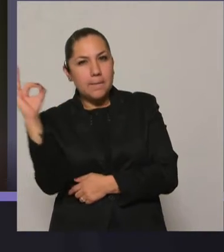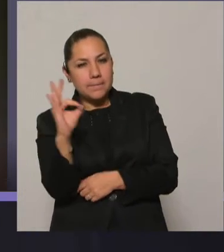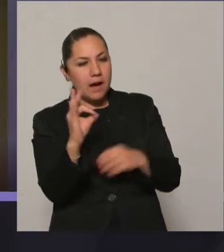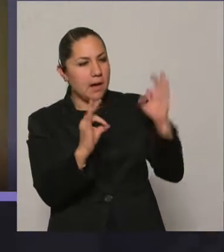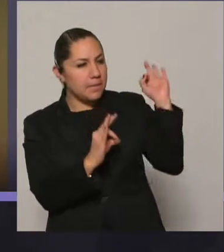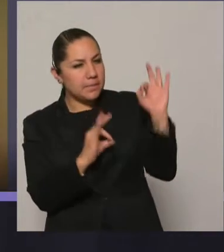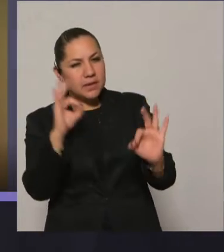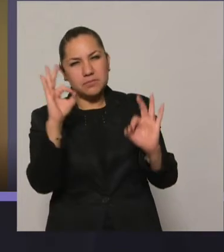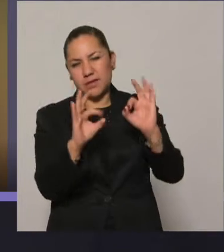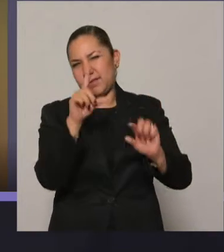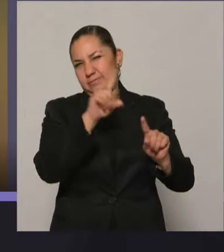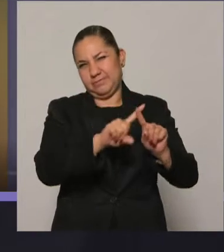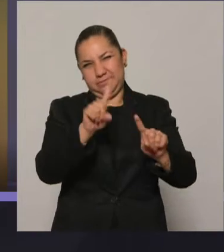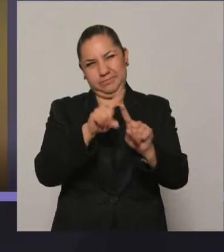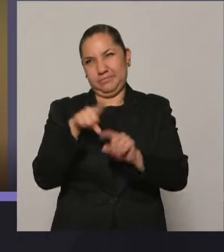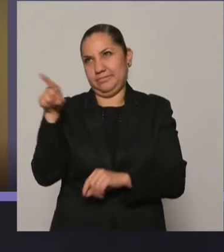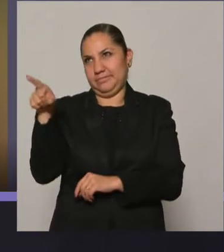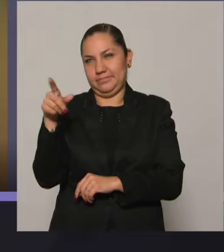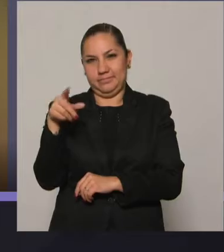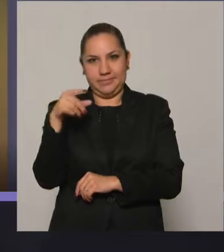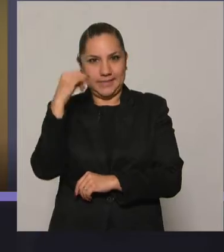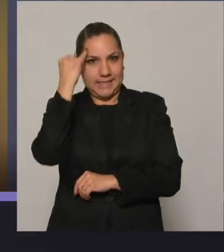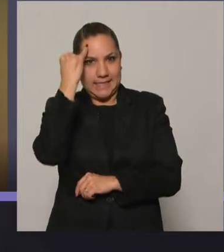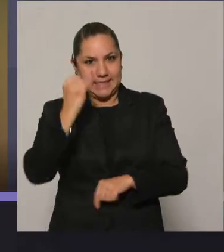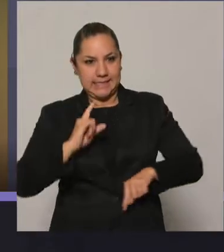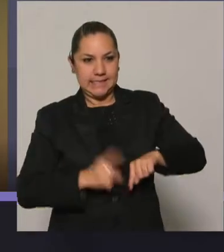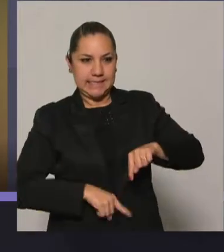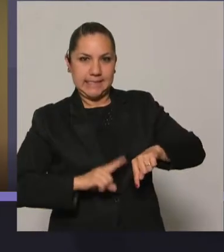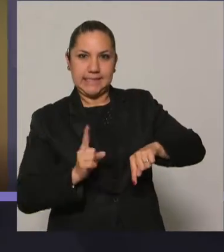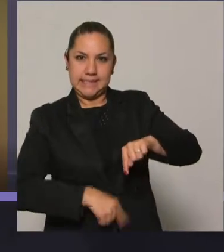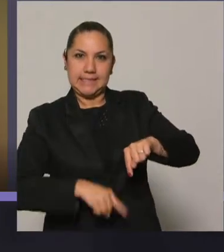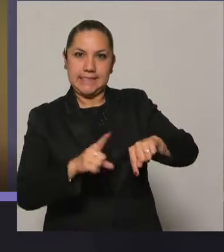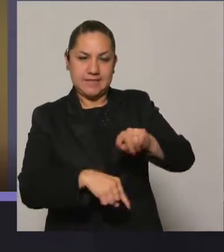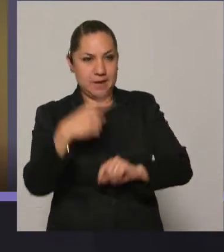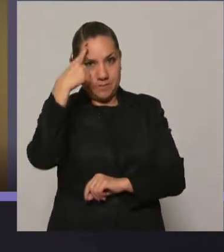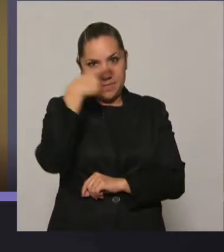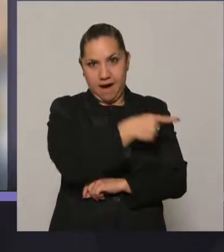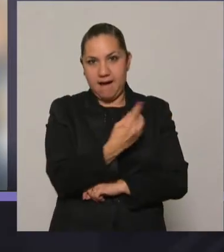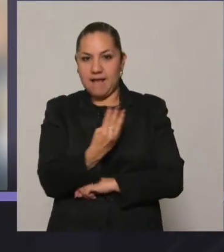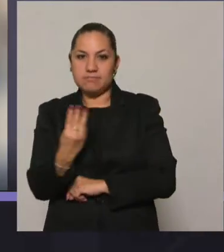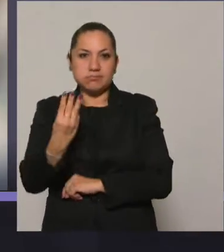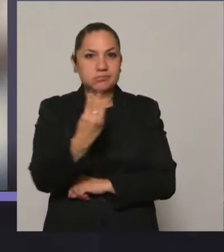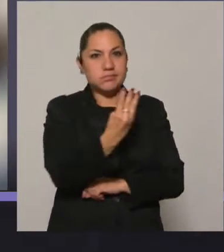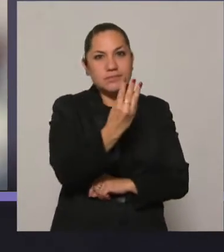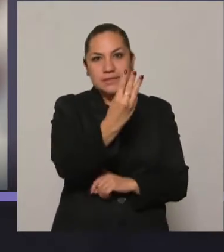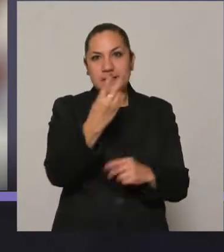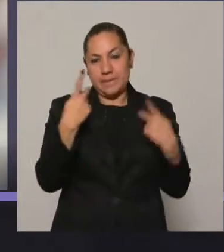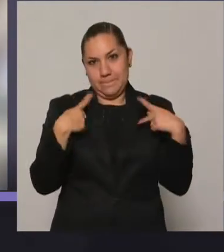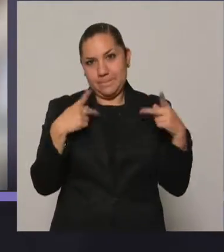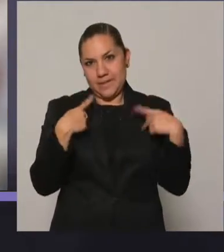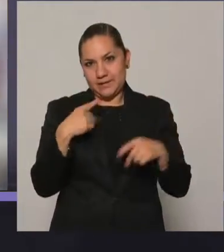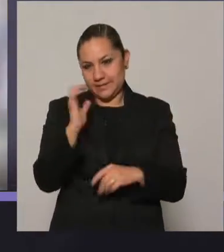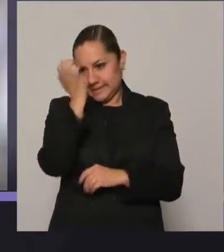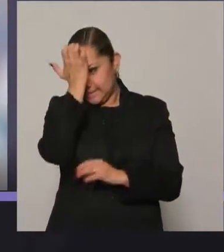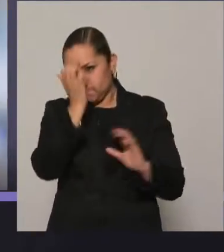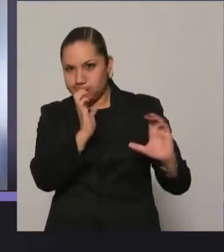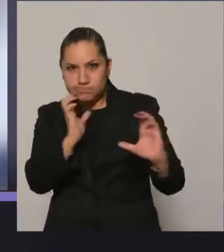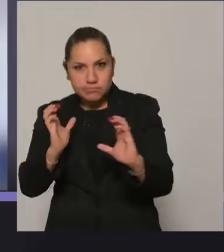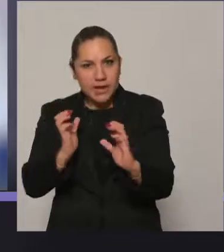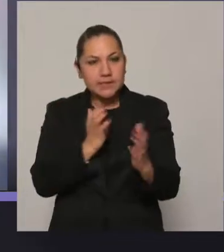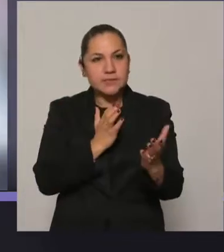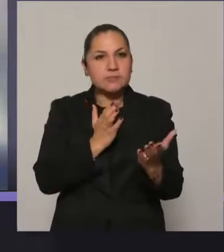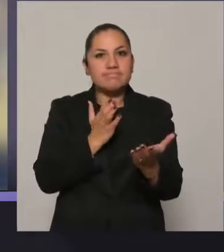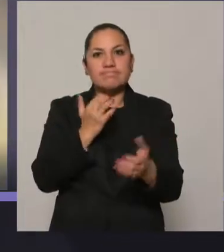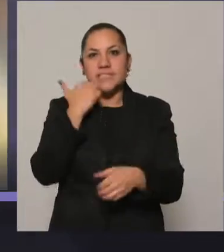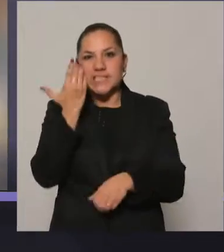posibles. Trata de evitar que los pastores lleguen a su destino y cumplan su cometido. Lo